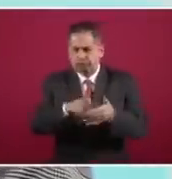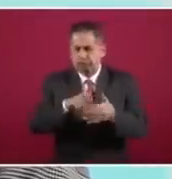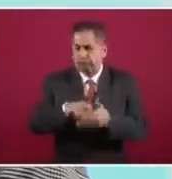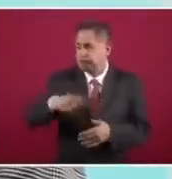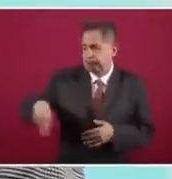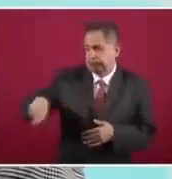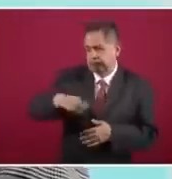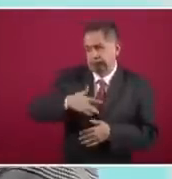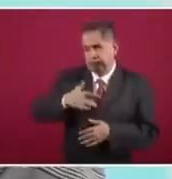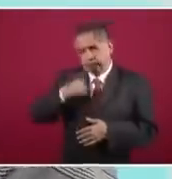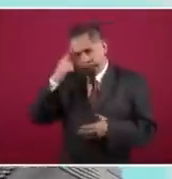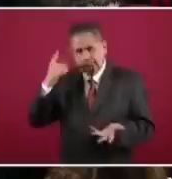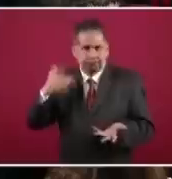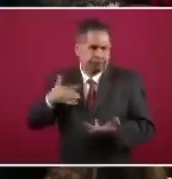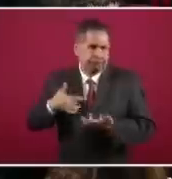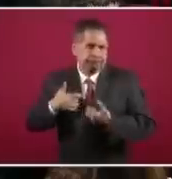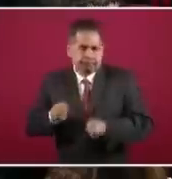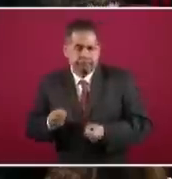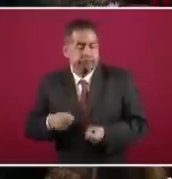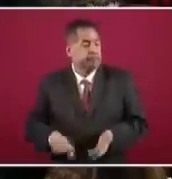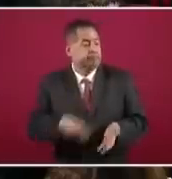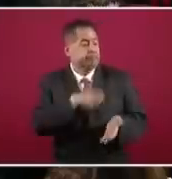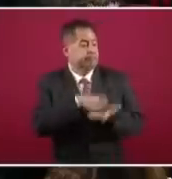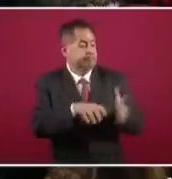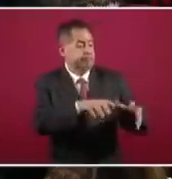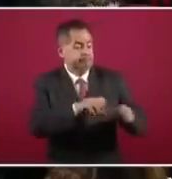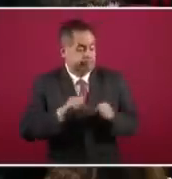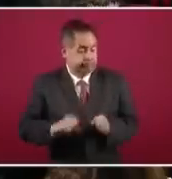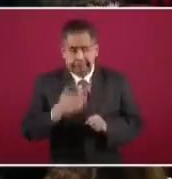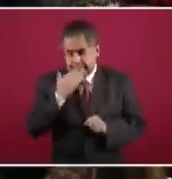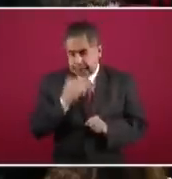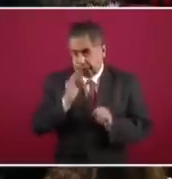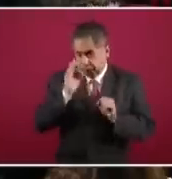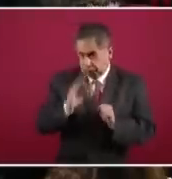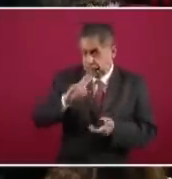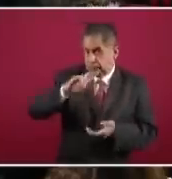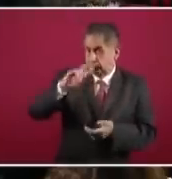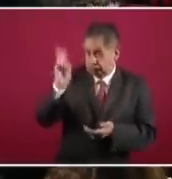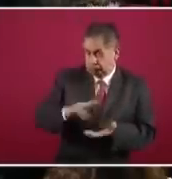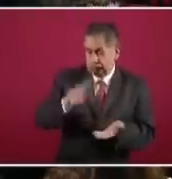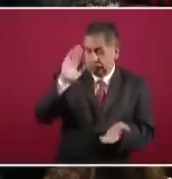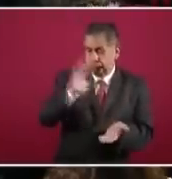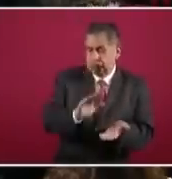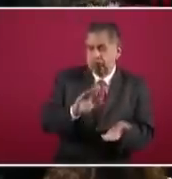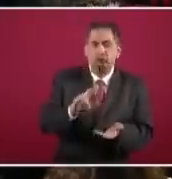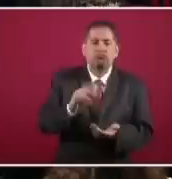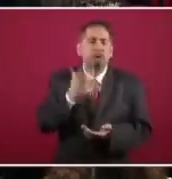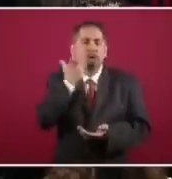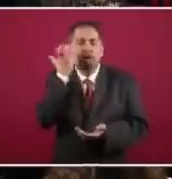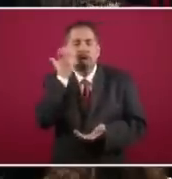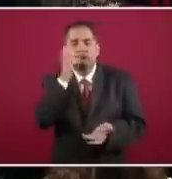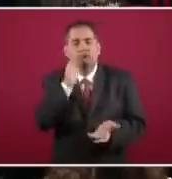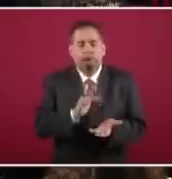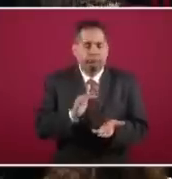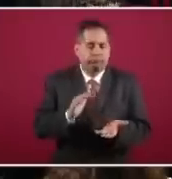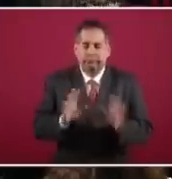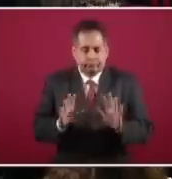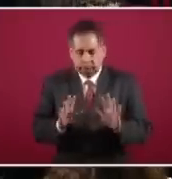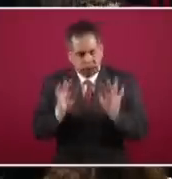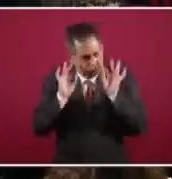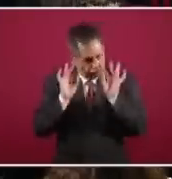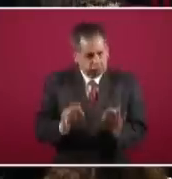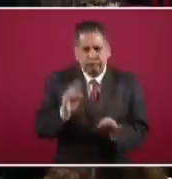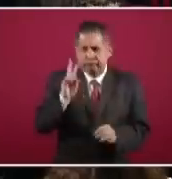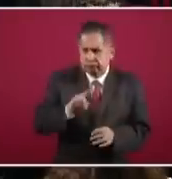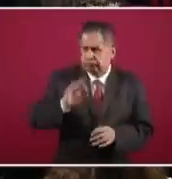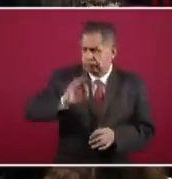a los consumidores que lo que estaban adquiriendo eran efectivamente rebajas reales,